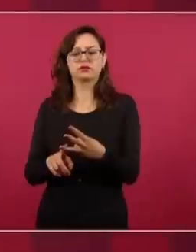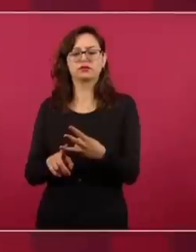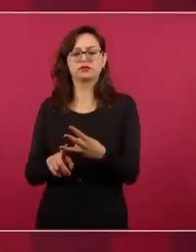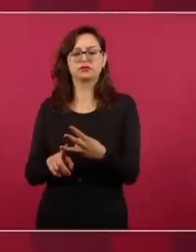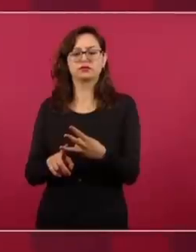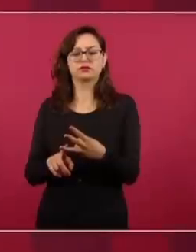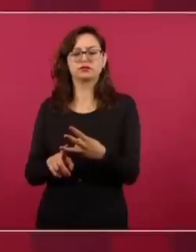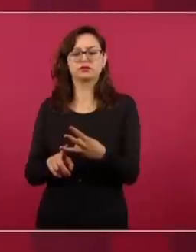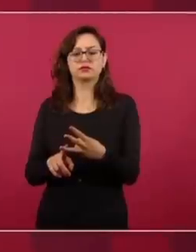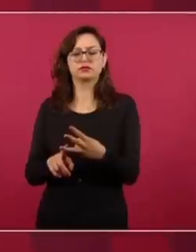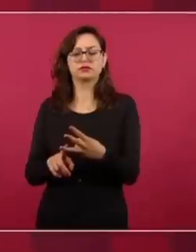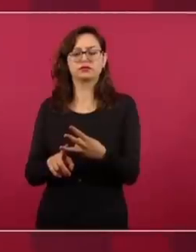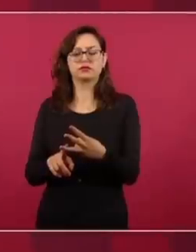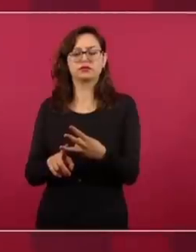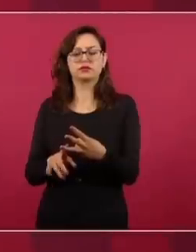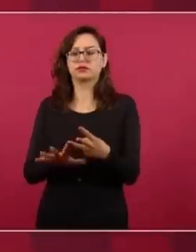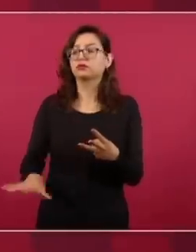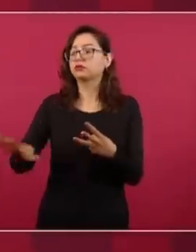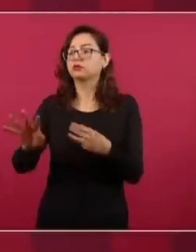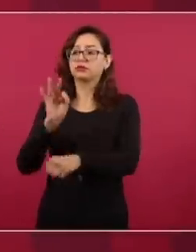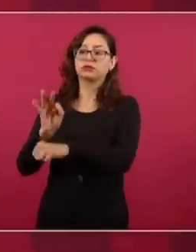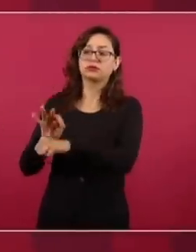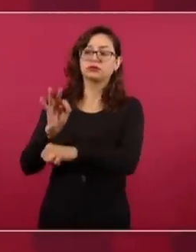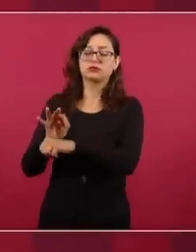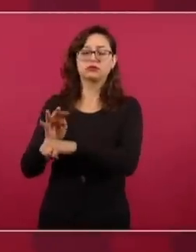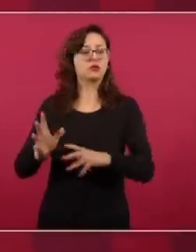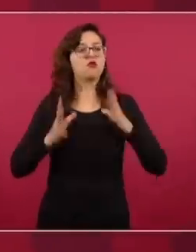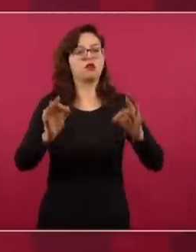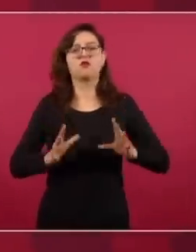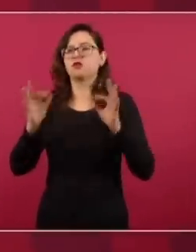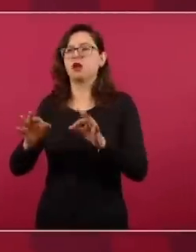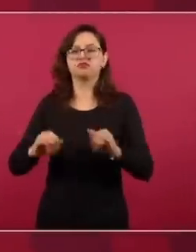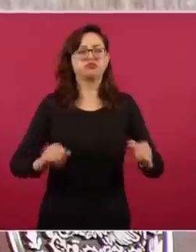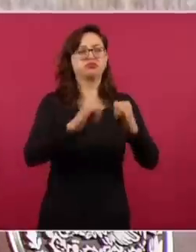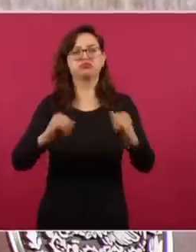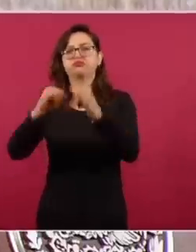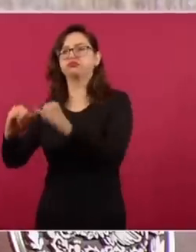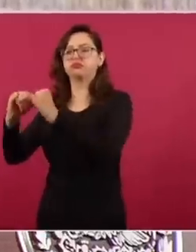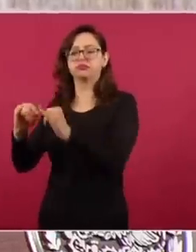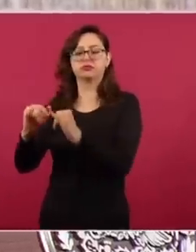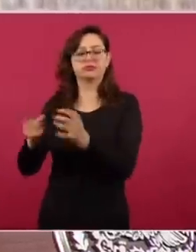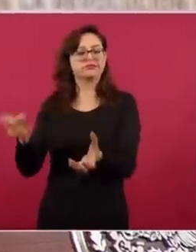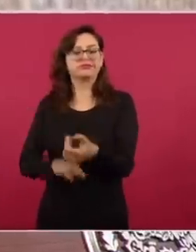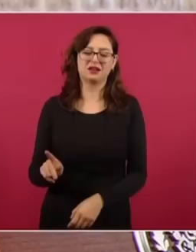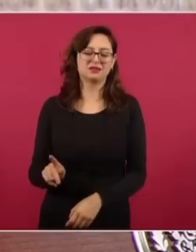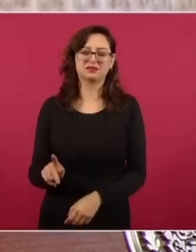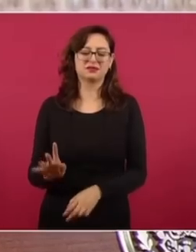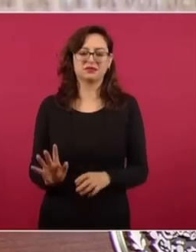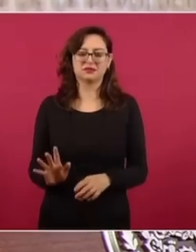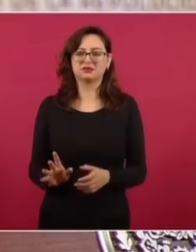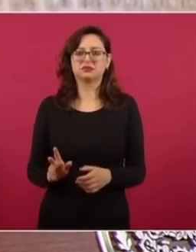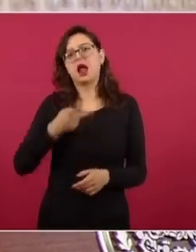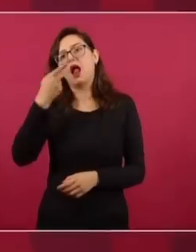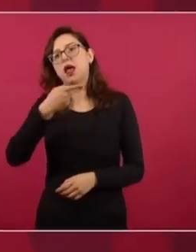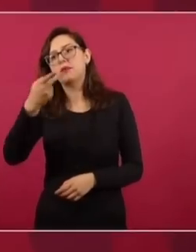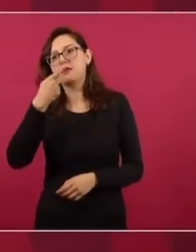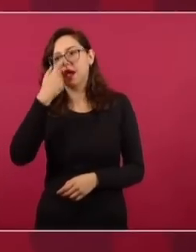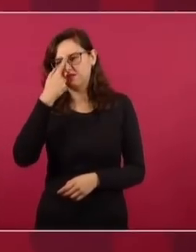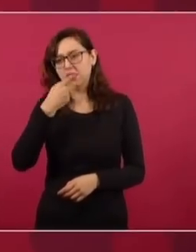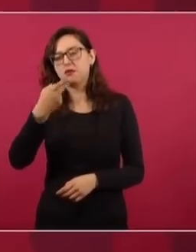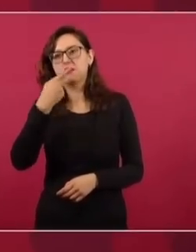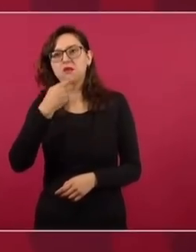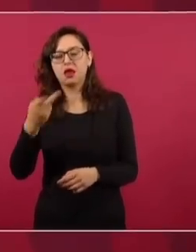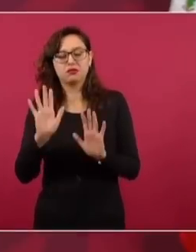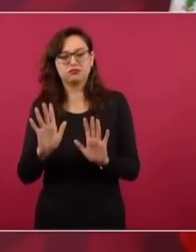se defendiera a los ciudadanos. Pero todo era formalidad. En el fondo, el